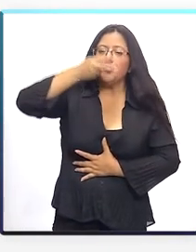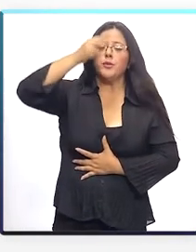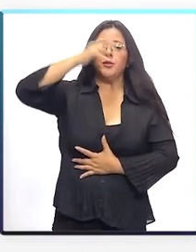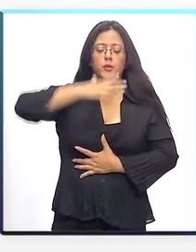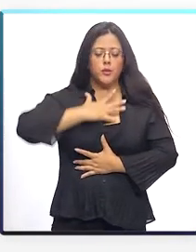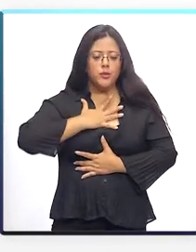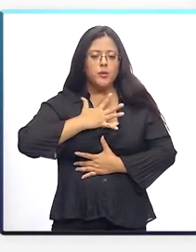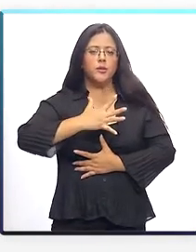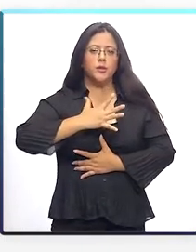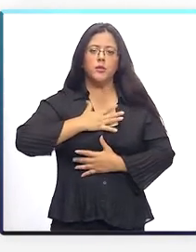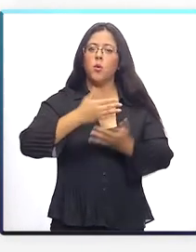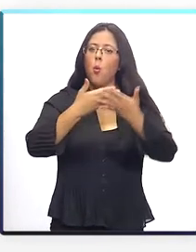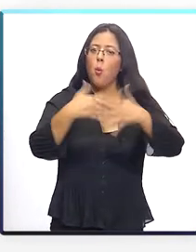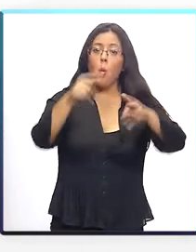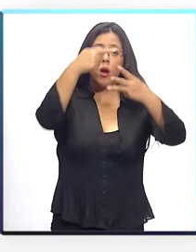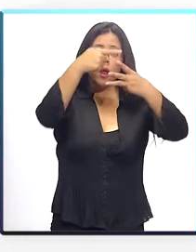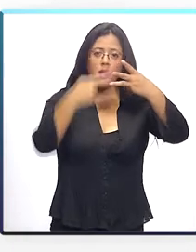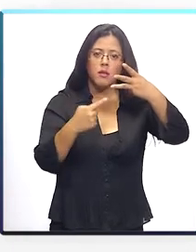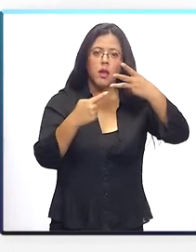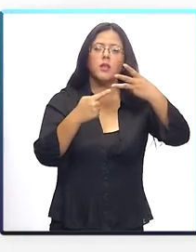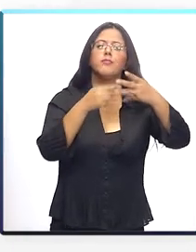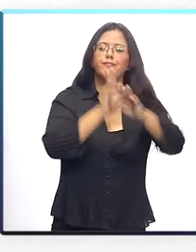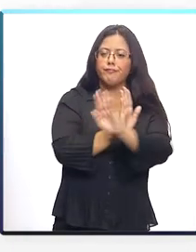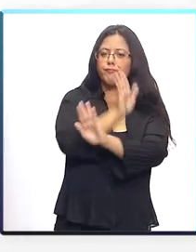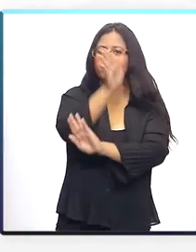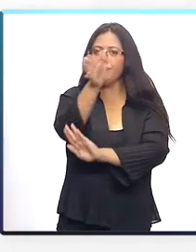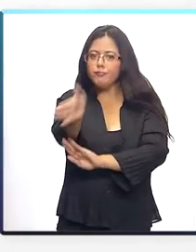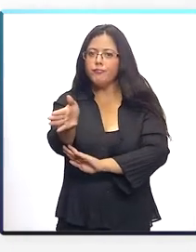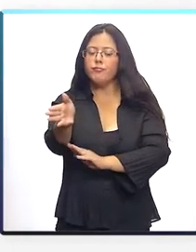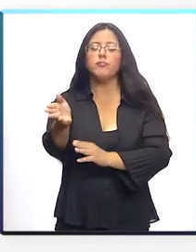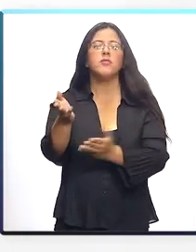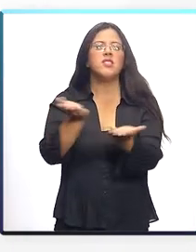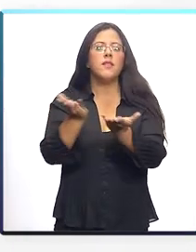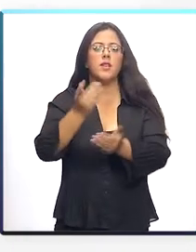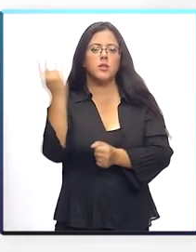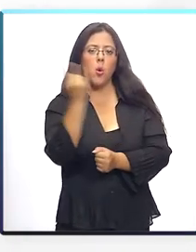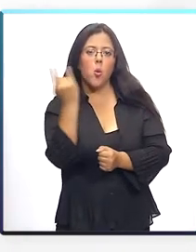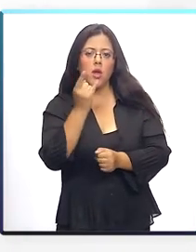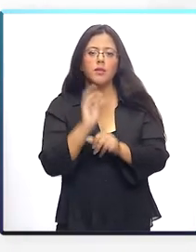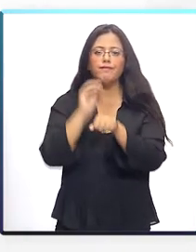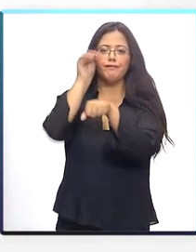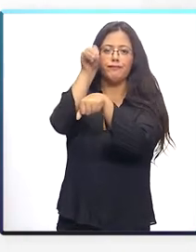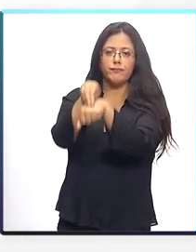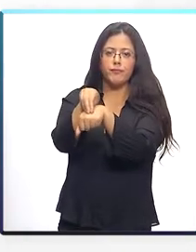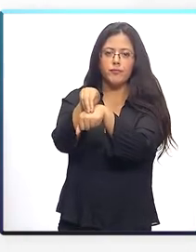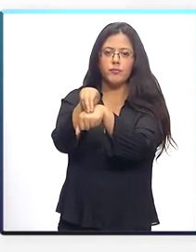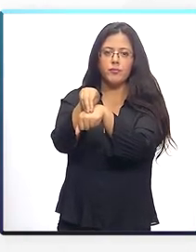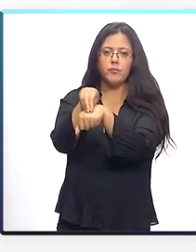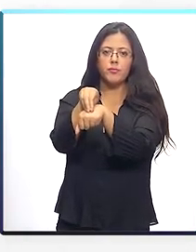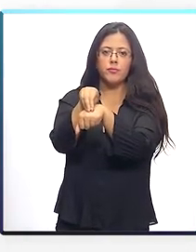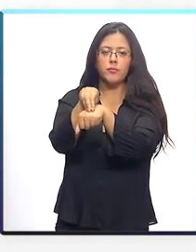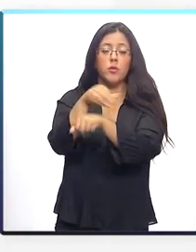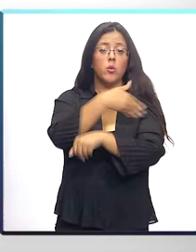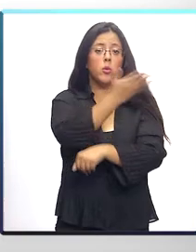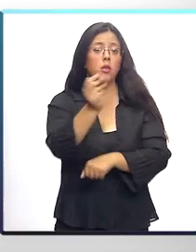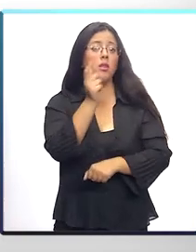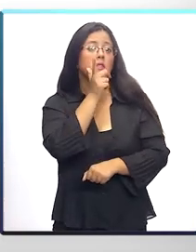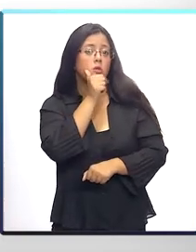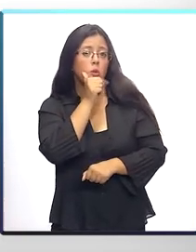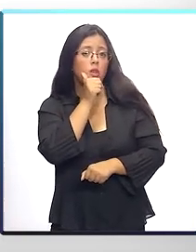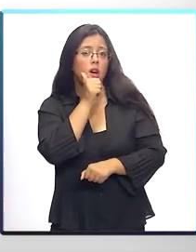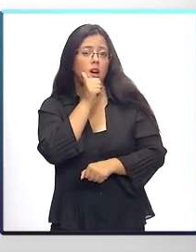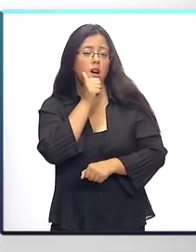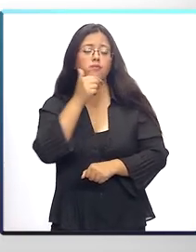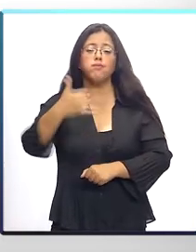respiratoria. Si presenta alguno de estos síntomas, diríjase al servicio de urgencia más cercano alertando sobre ellos. Si